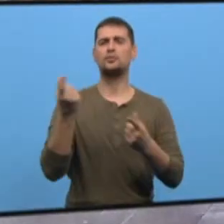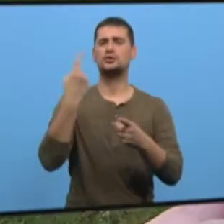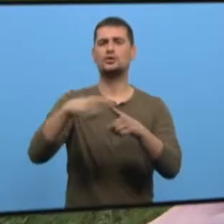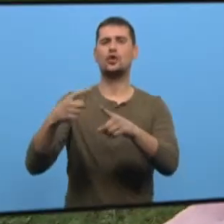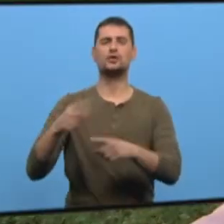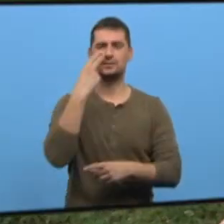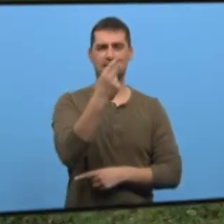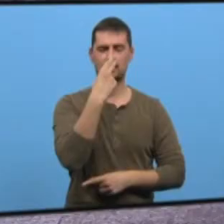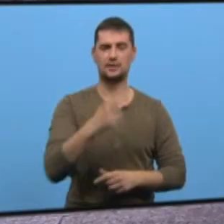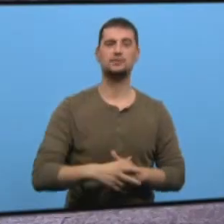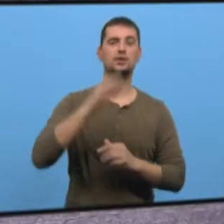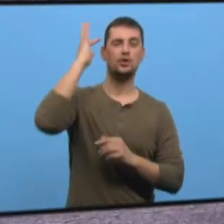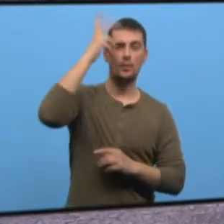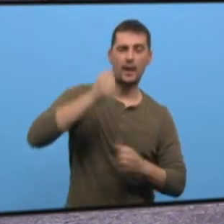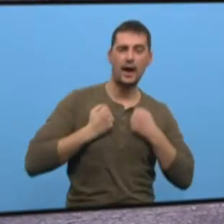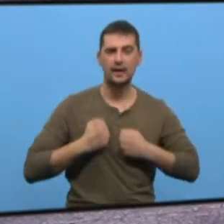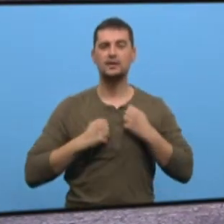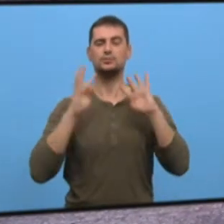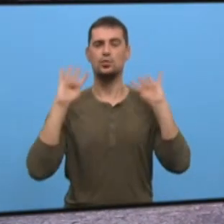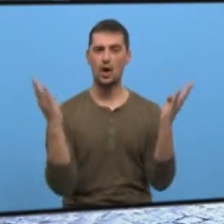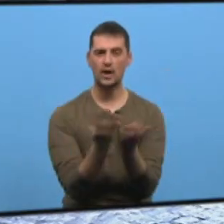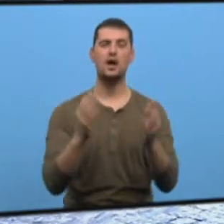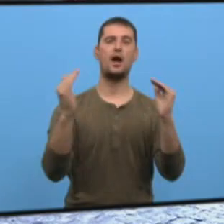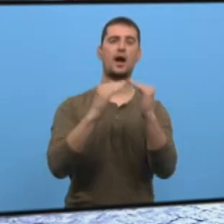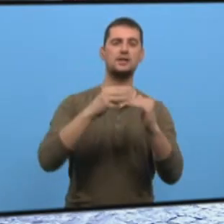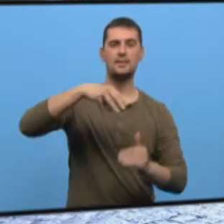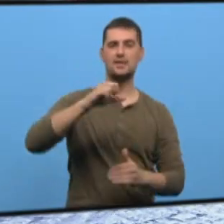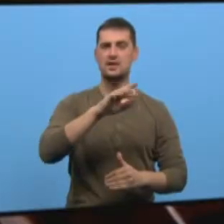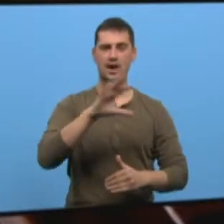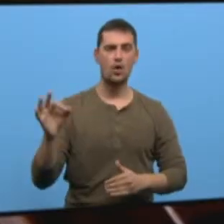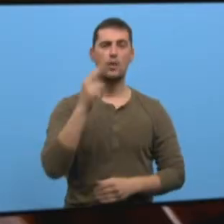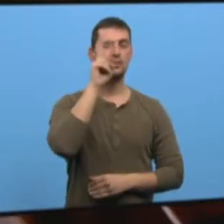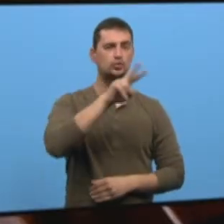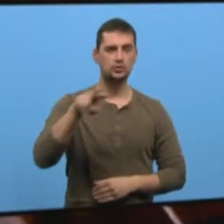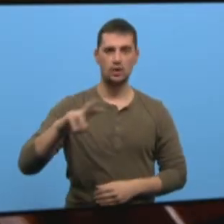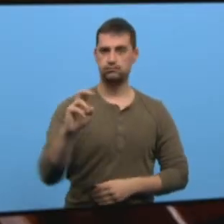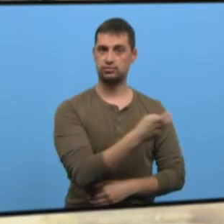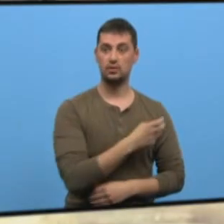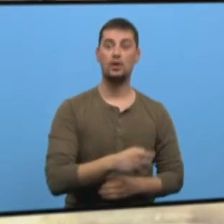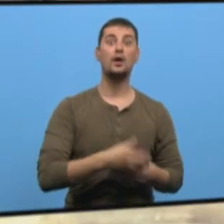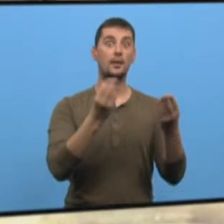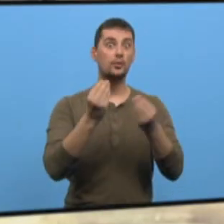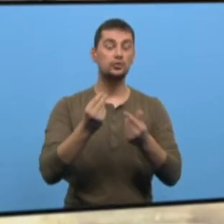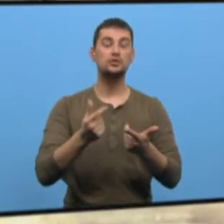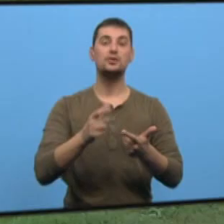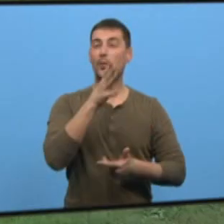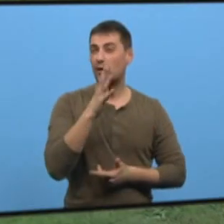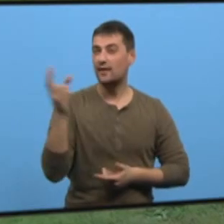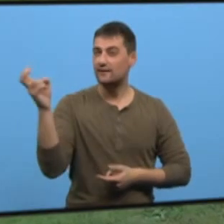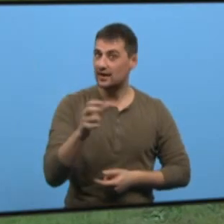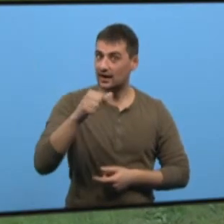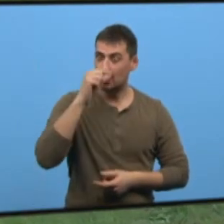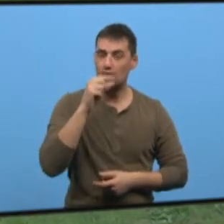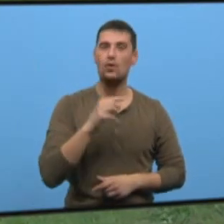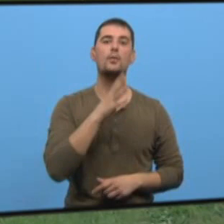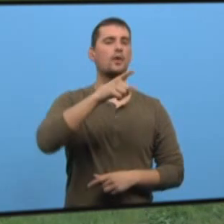catedral la est romanas por eemplo aast mitreo el museo enas eas raz sobre todo que